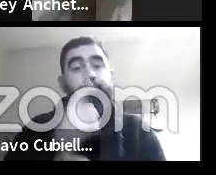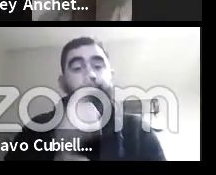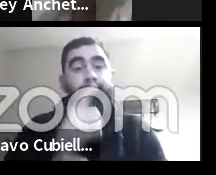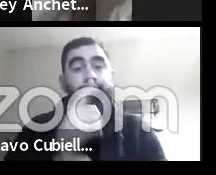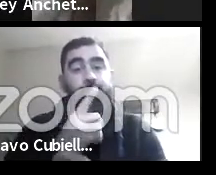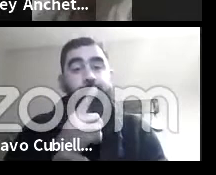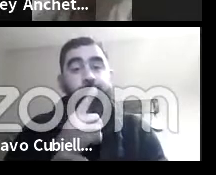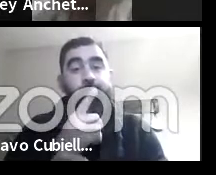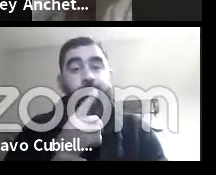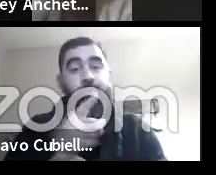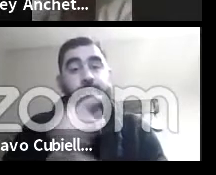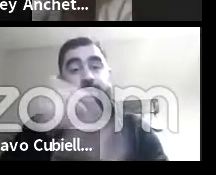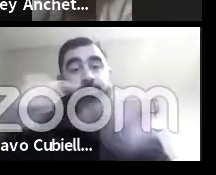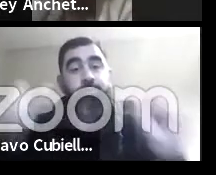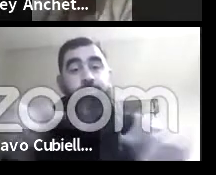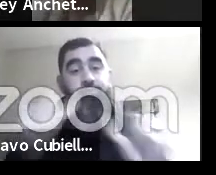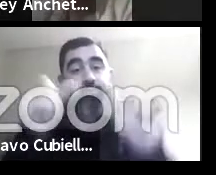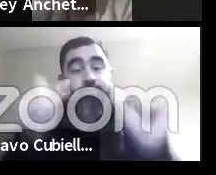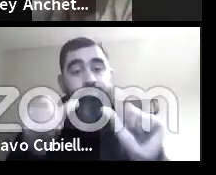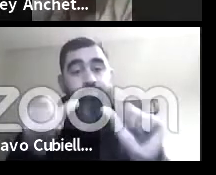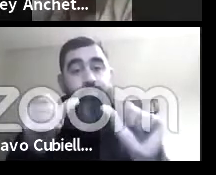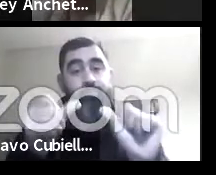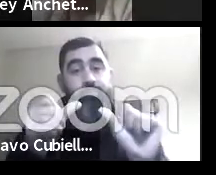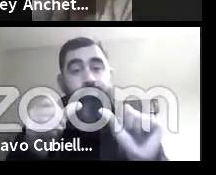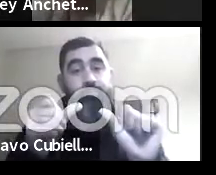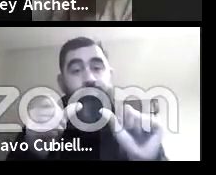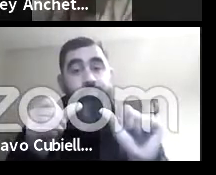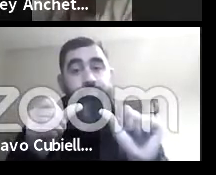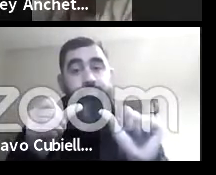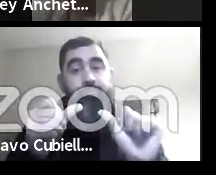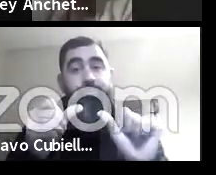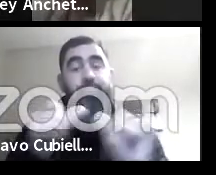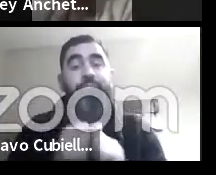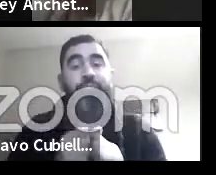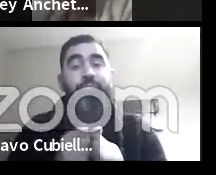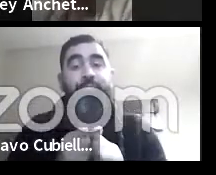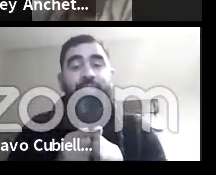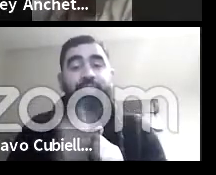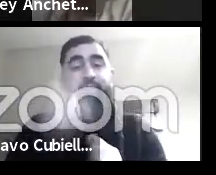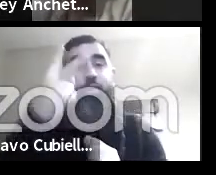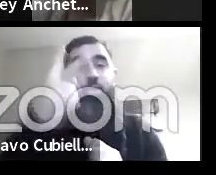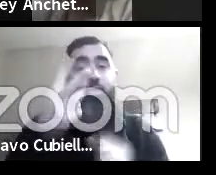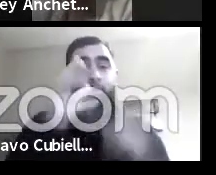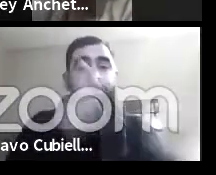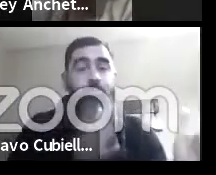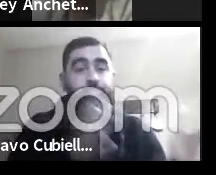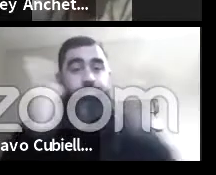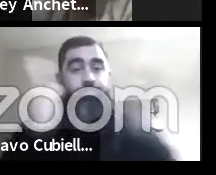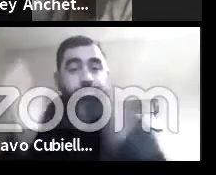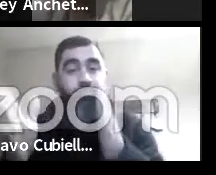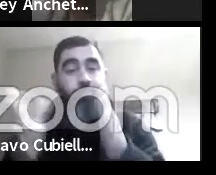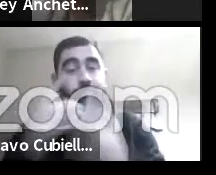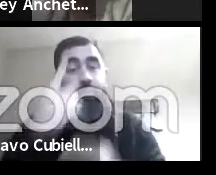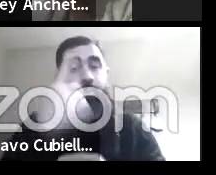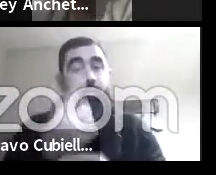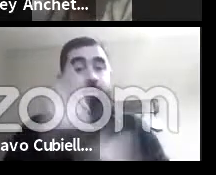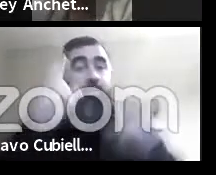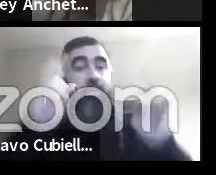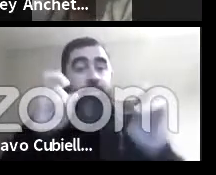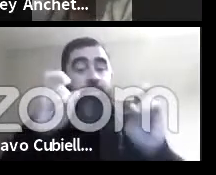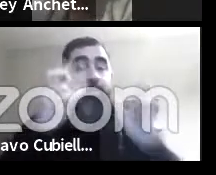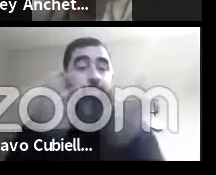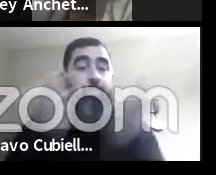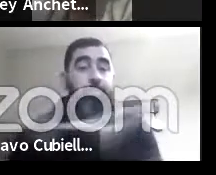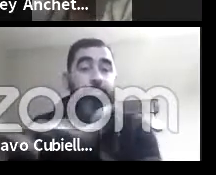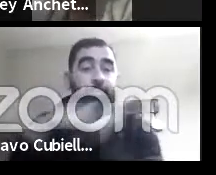bueno, esta actividad se va a componer como de dos partes, una que tiene que ver con la